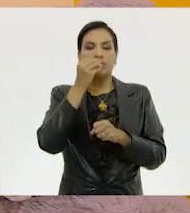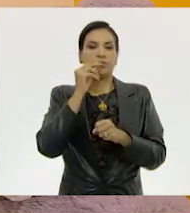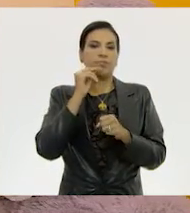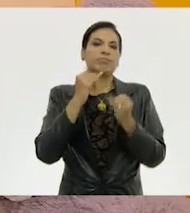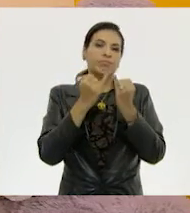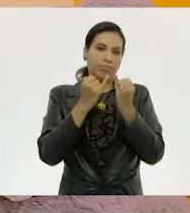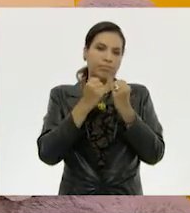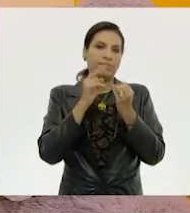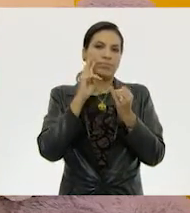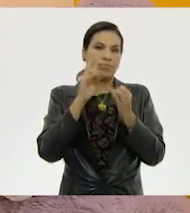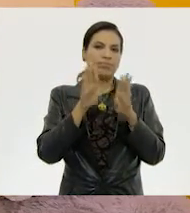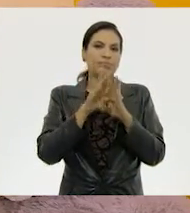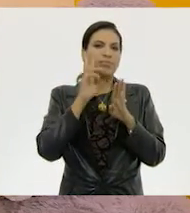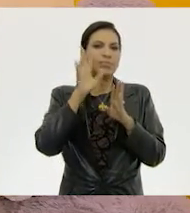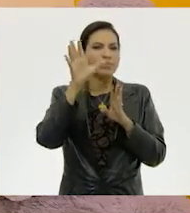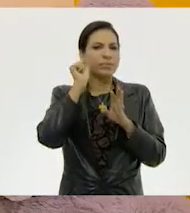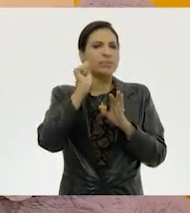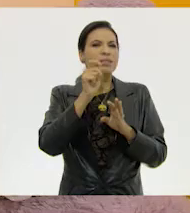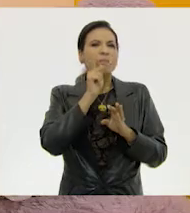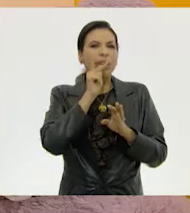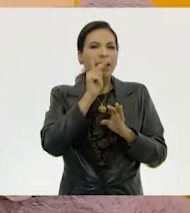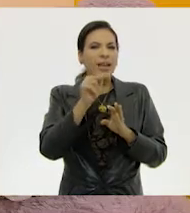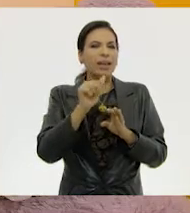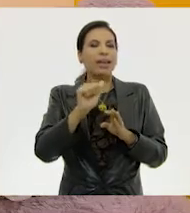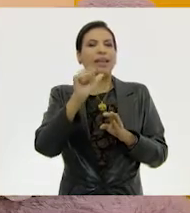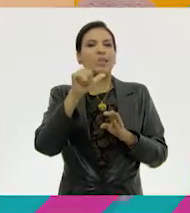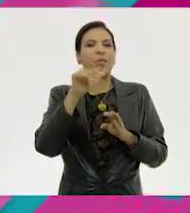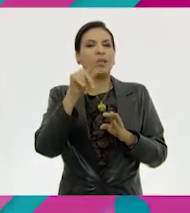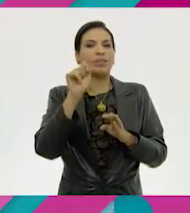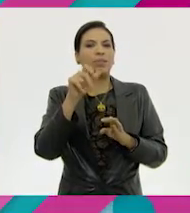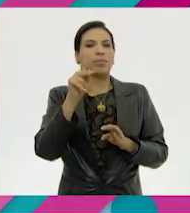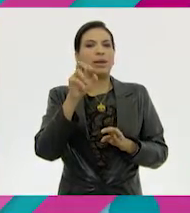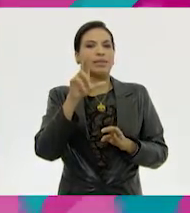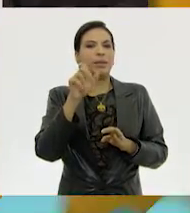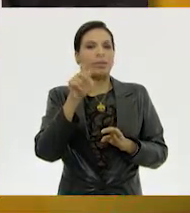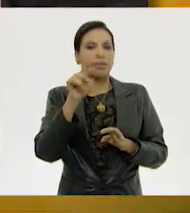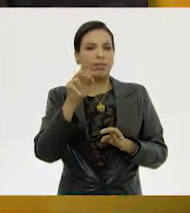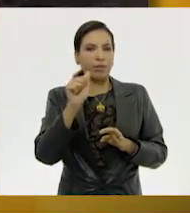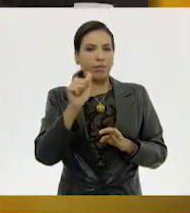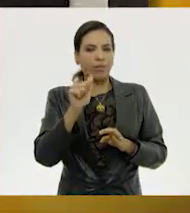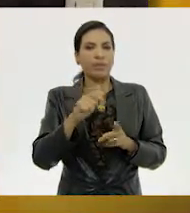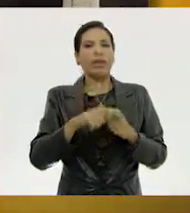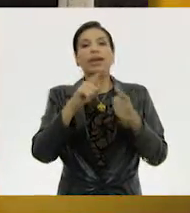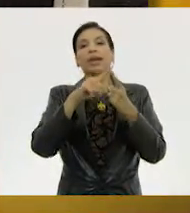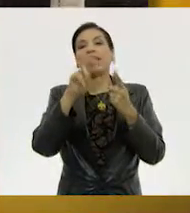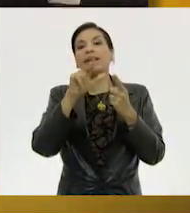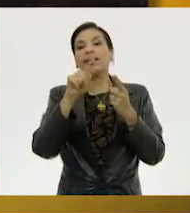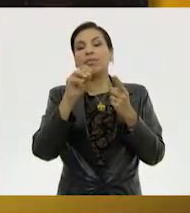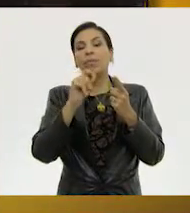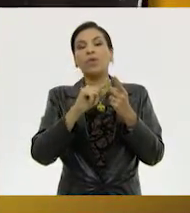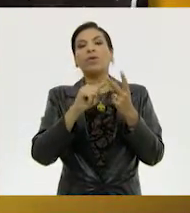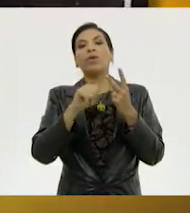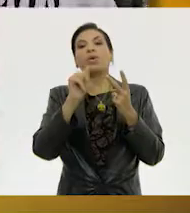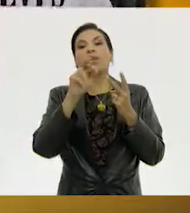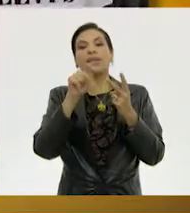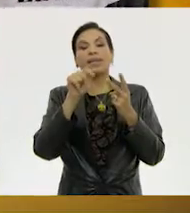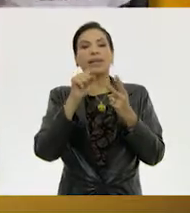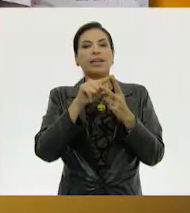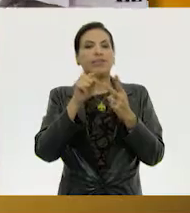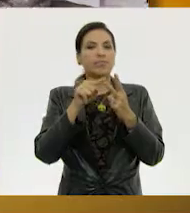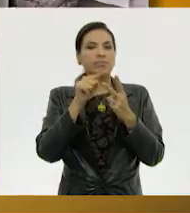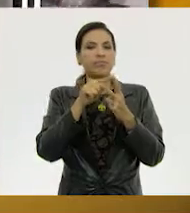perceptiva. Acompáñenme a escuchar la siguiente información. Ritmo y rutina. La distinción entre ritmo y